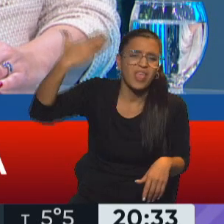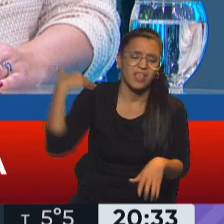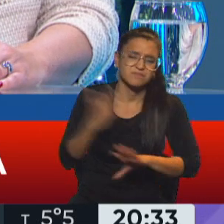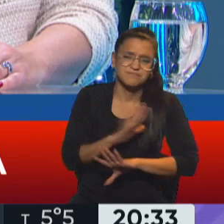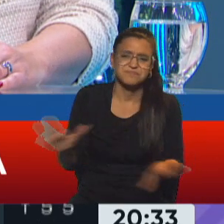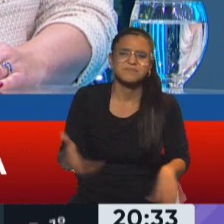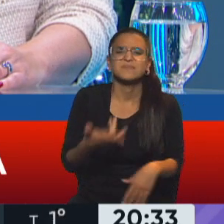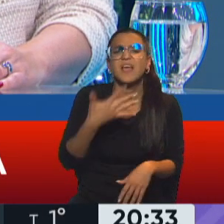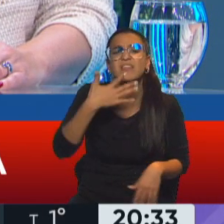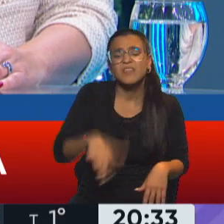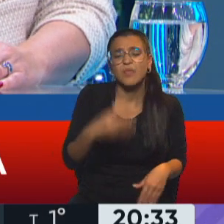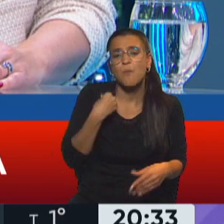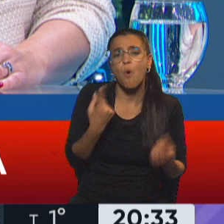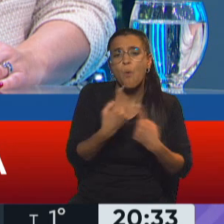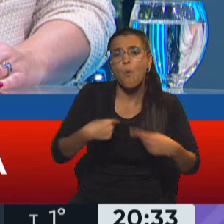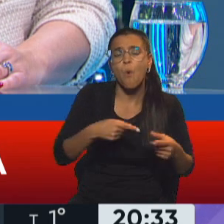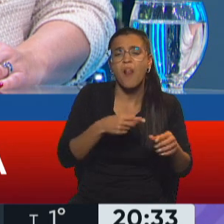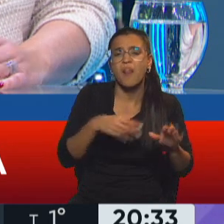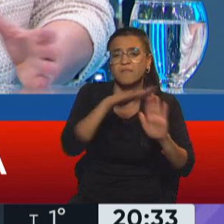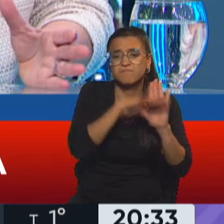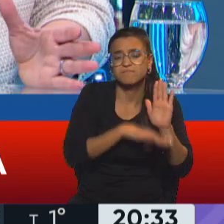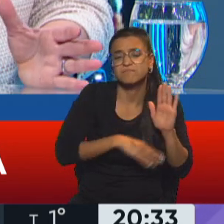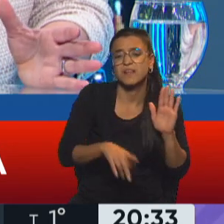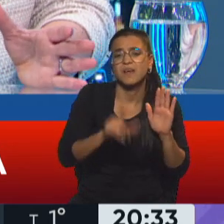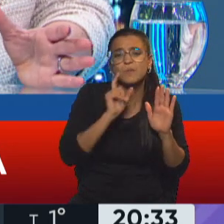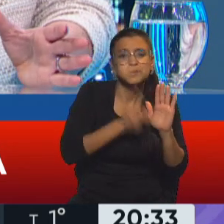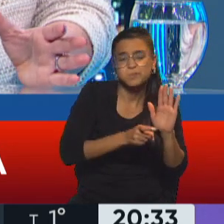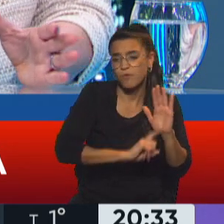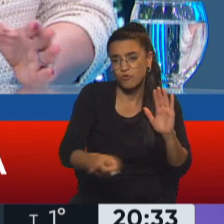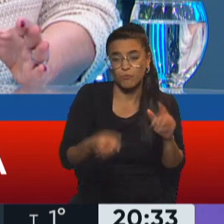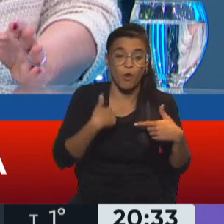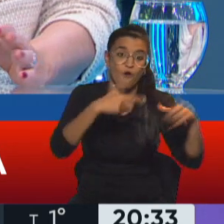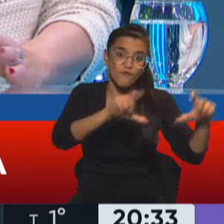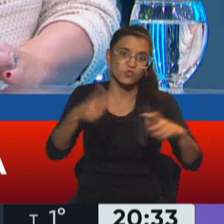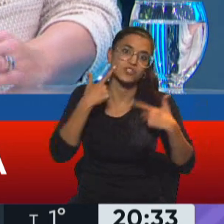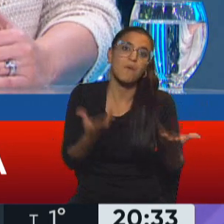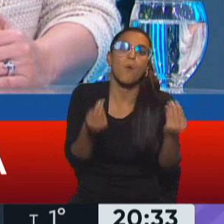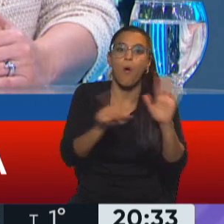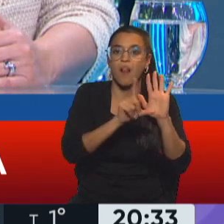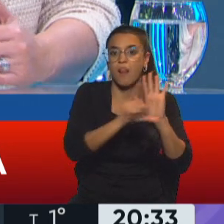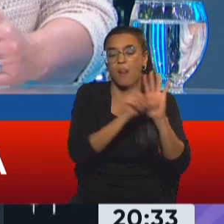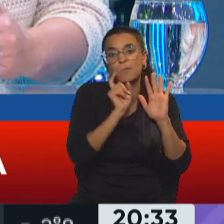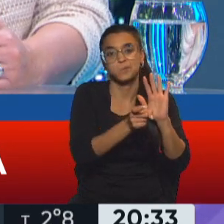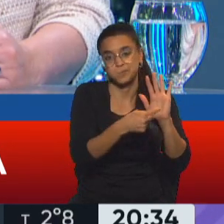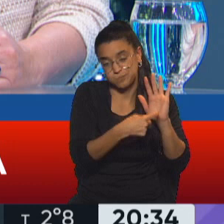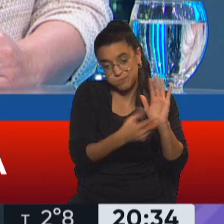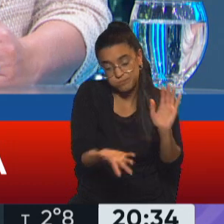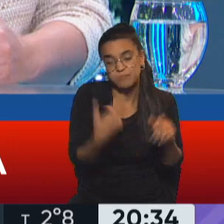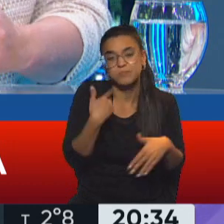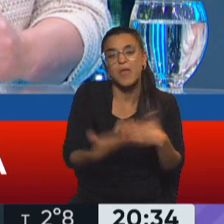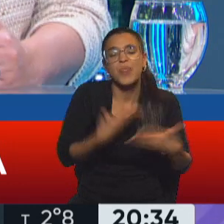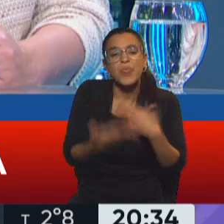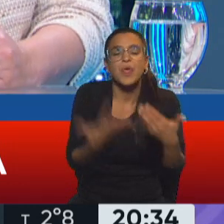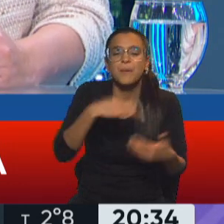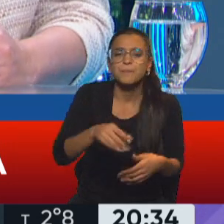cuáles son las medidas que no había que violar y en todo caso están claras las medidas que se violaron en la foto. Me parece que necesitamos dar un paso adelante y